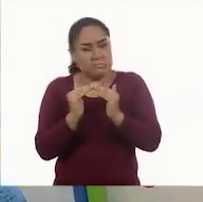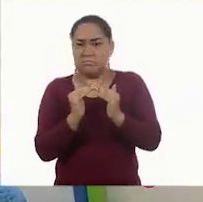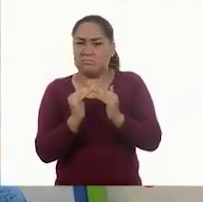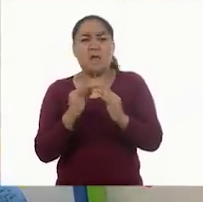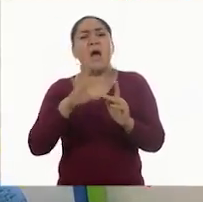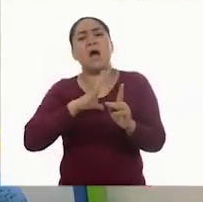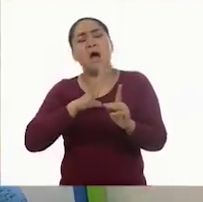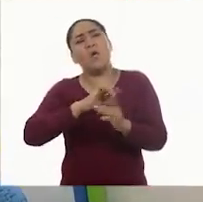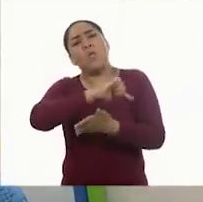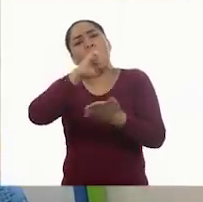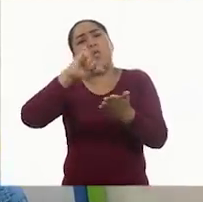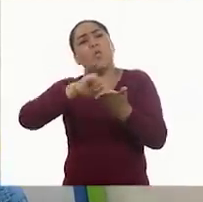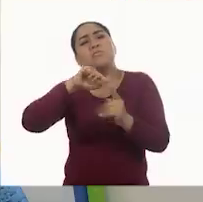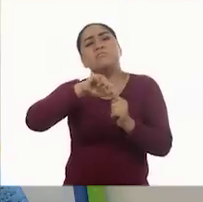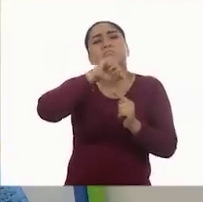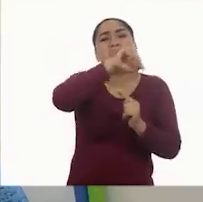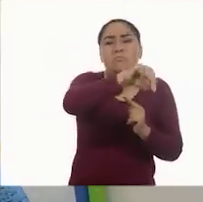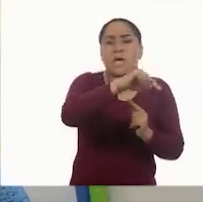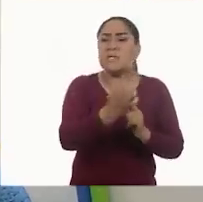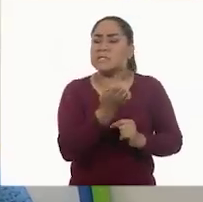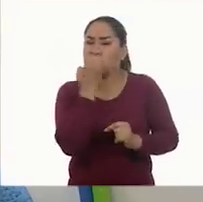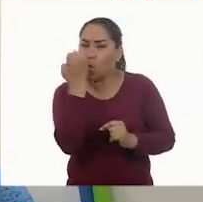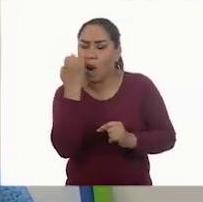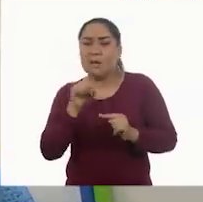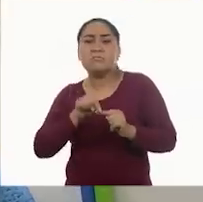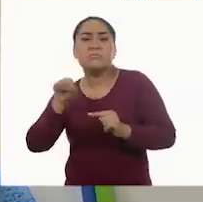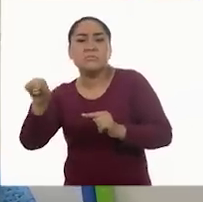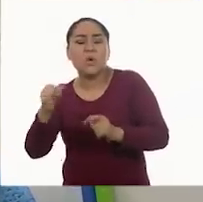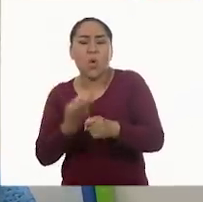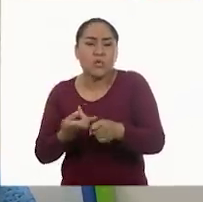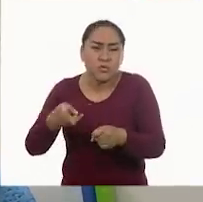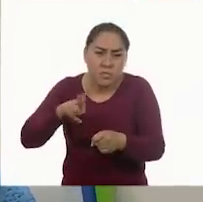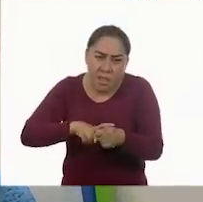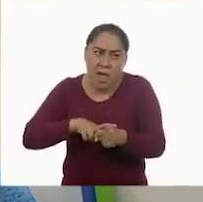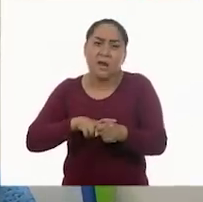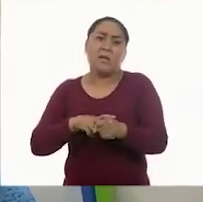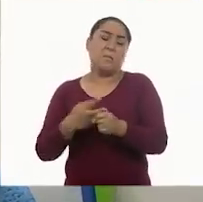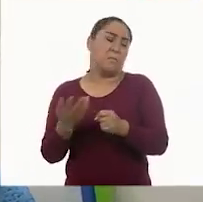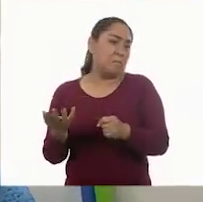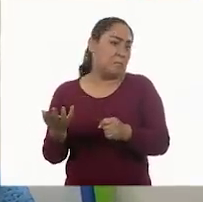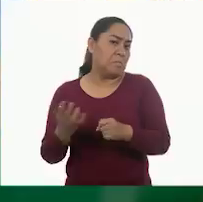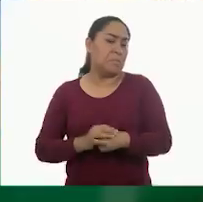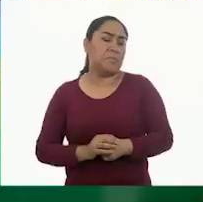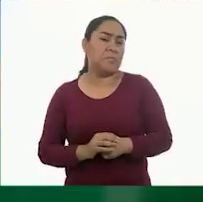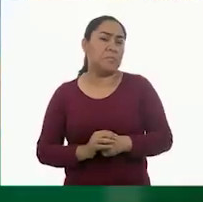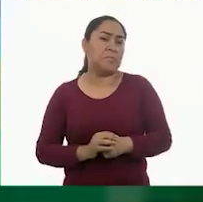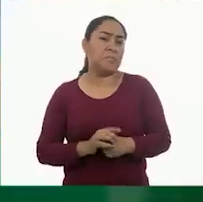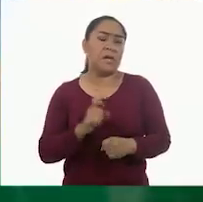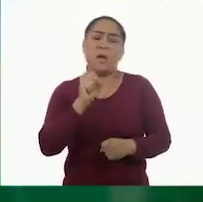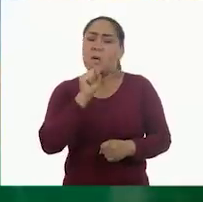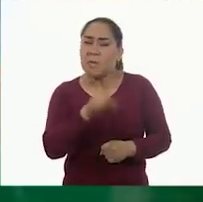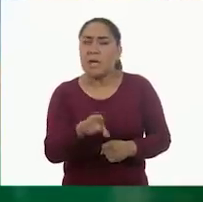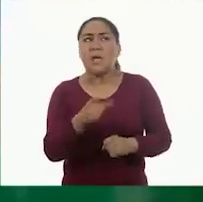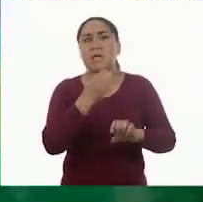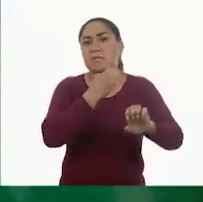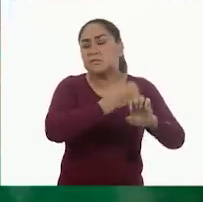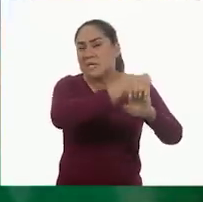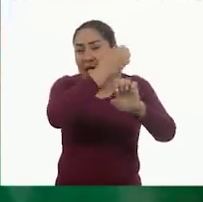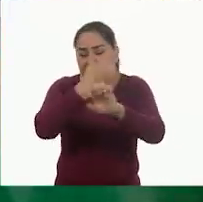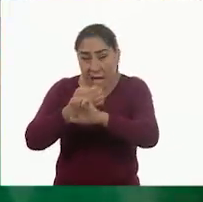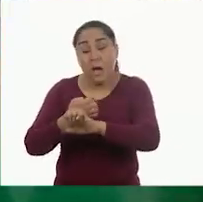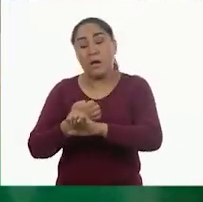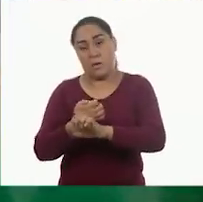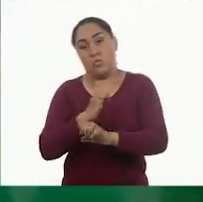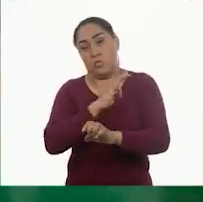otros lugares como la escuela, como los hospitales, como también en los estados, en donde